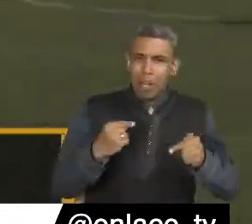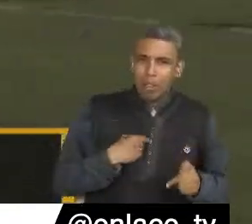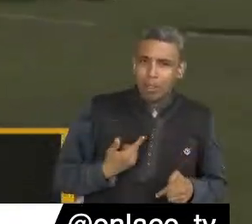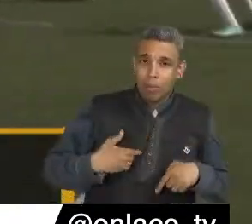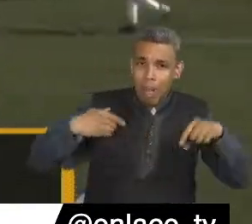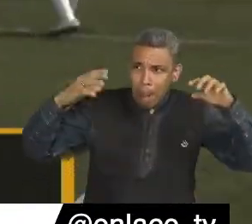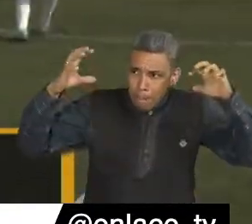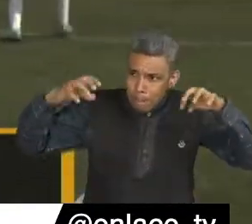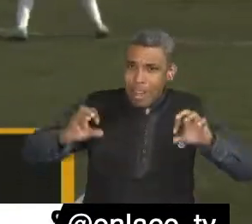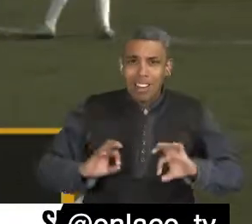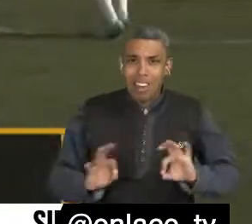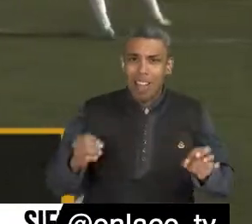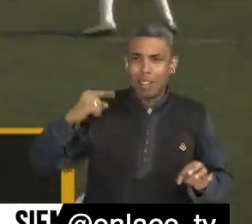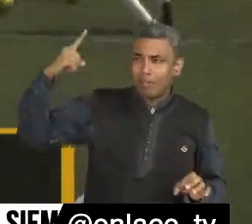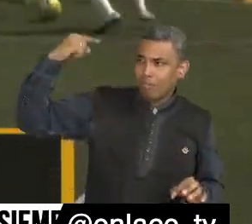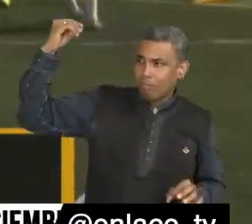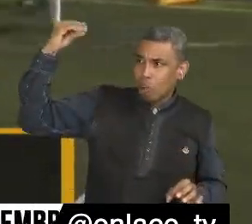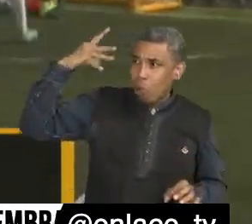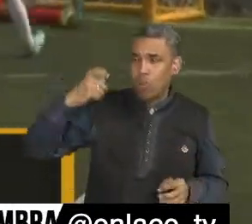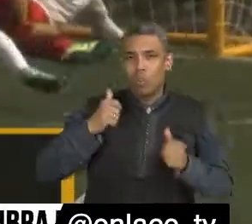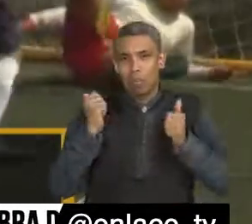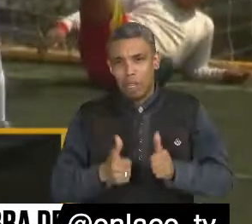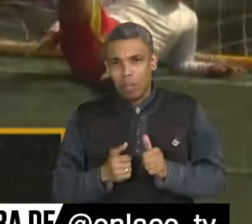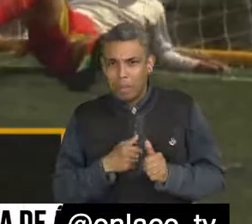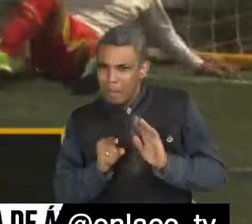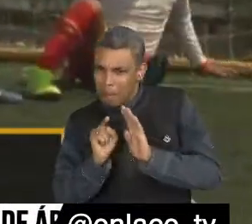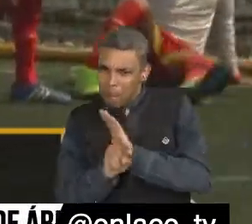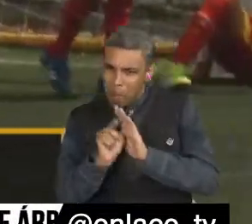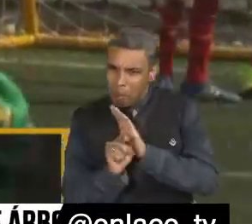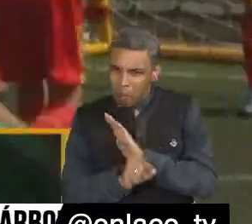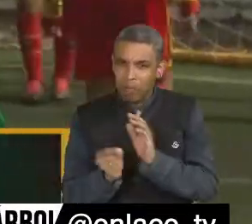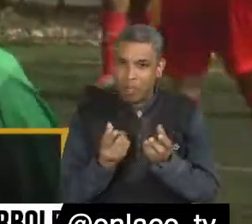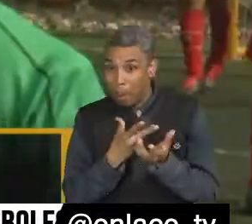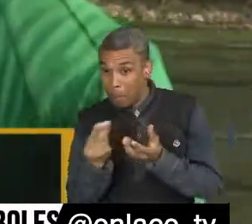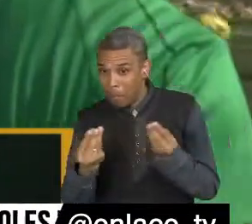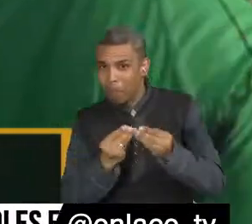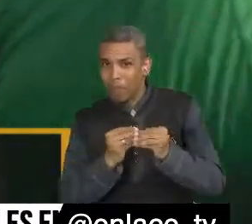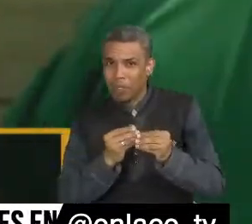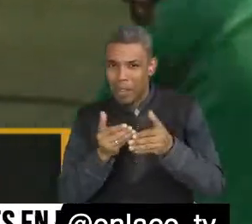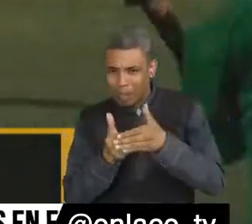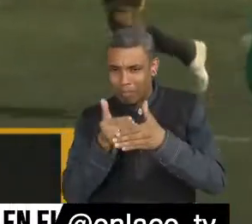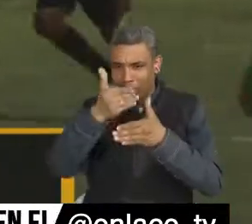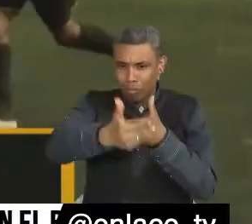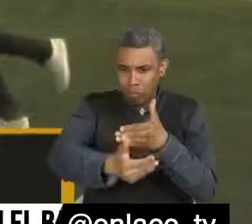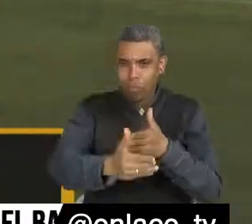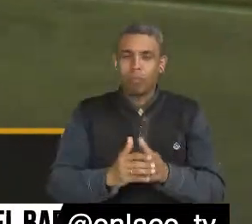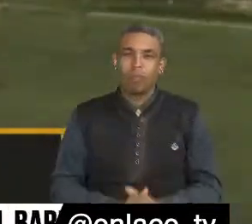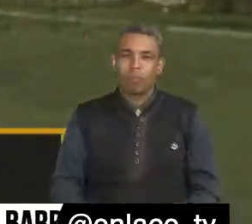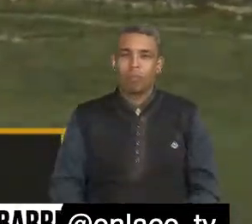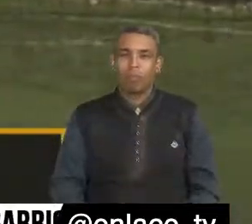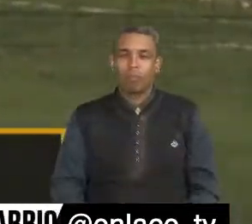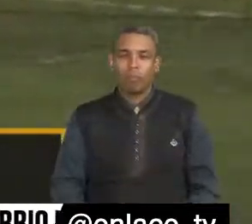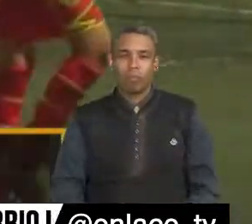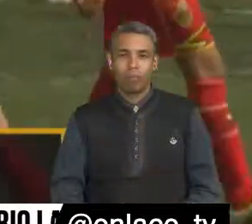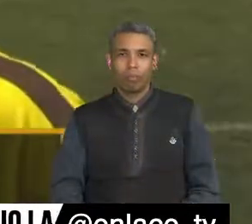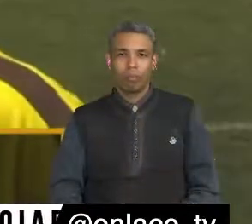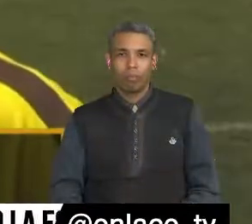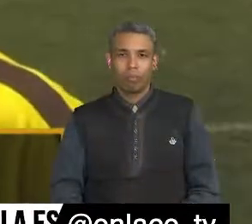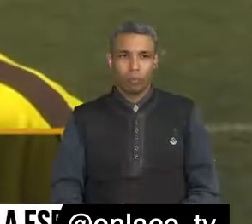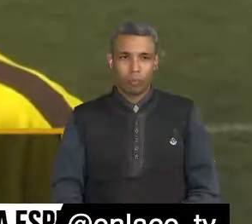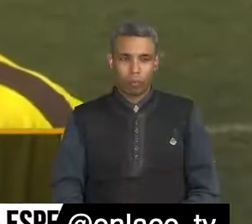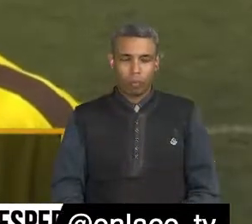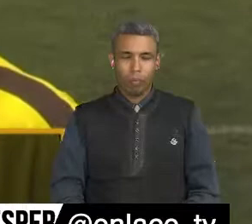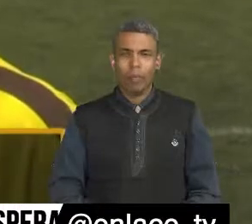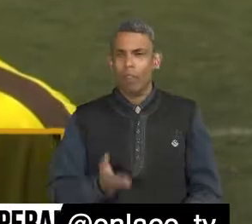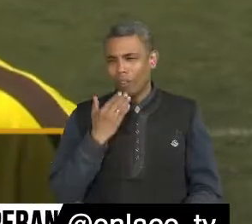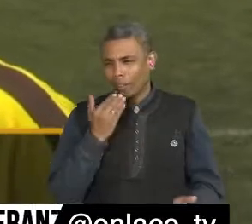petrolero, por goles anotados y los equipos clasificados que ya hacen parte del torneo de fútbol infantil más importante de los santandereanos. Gracias por